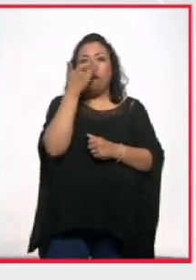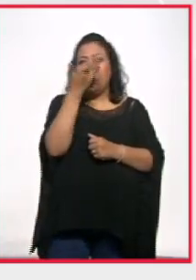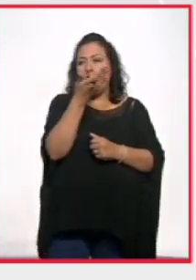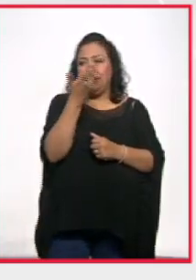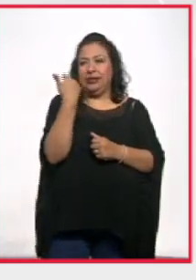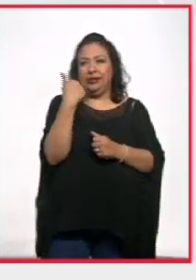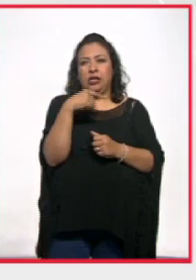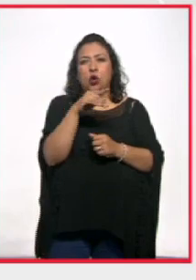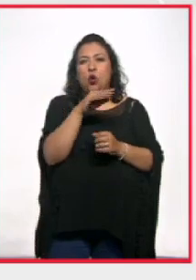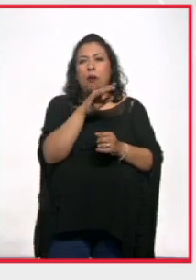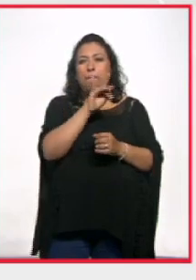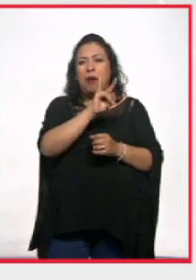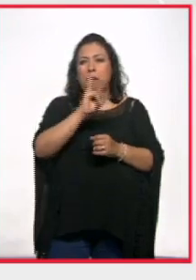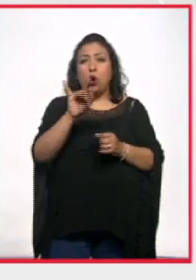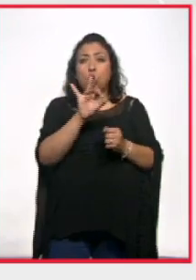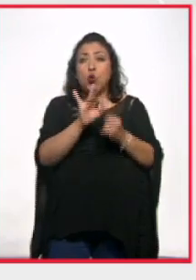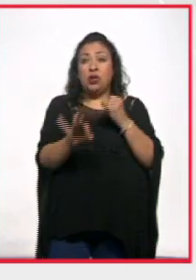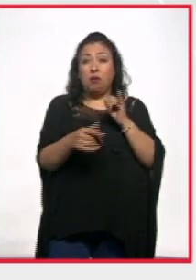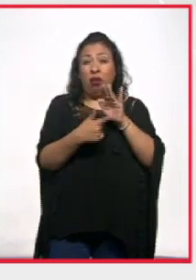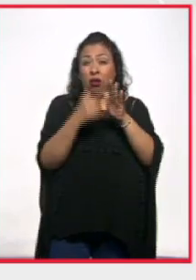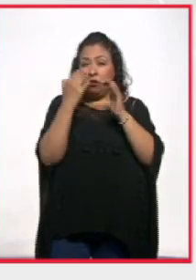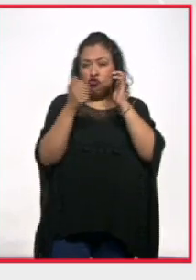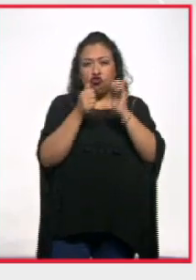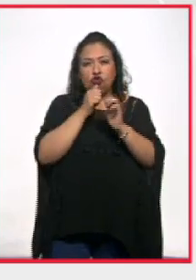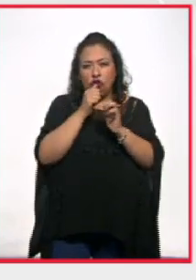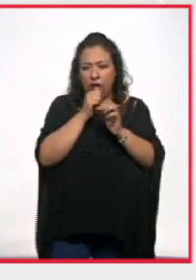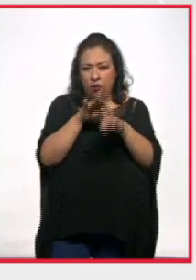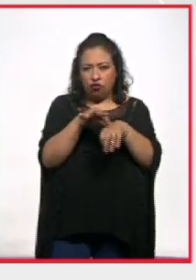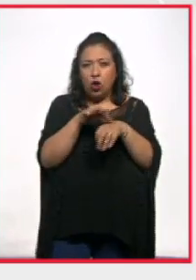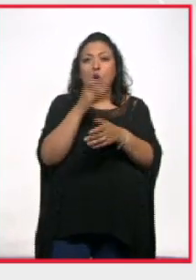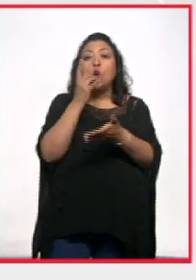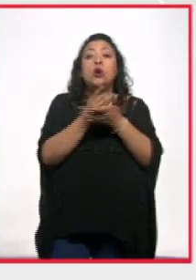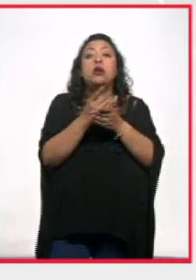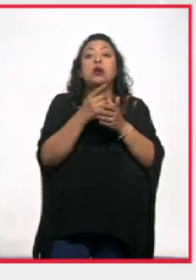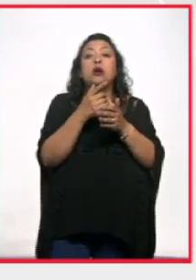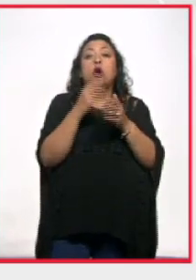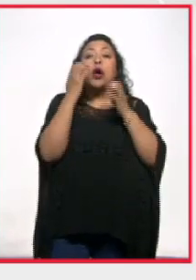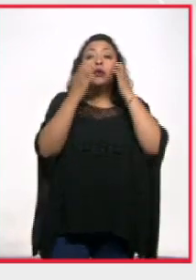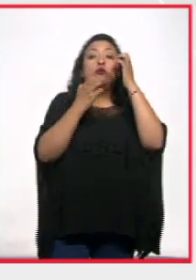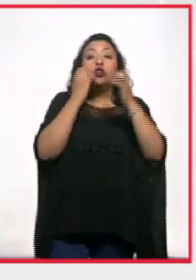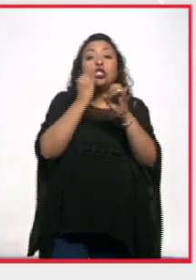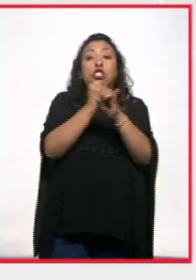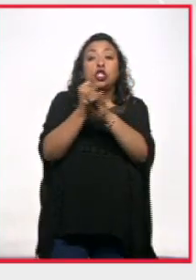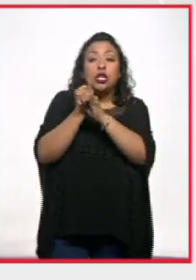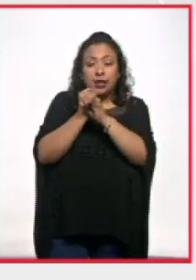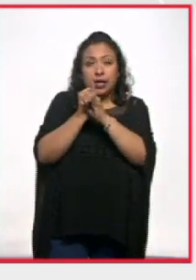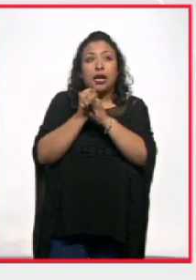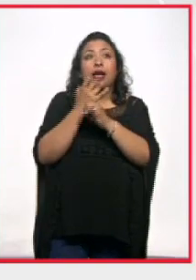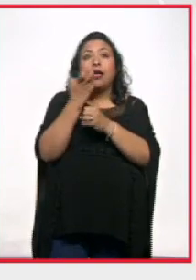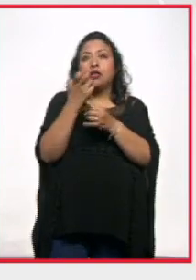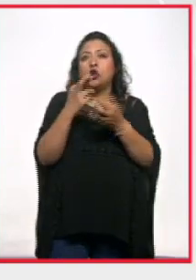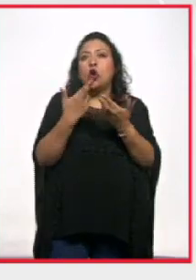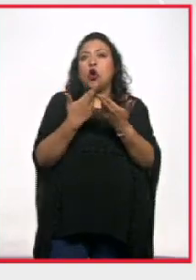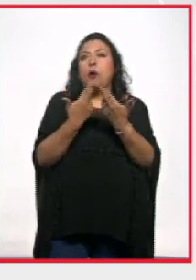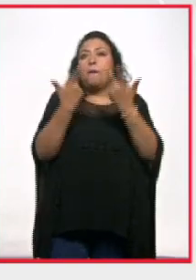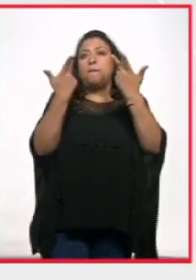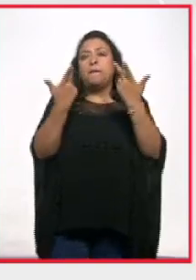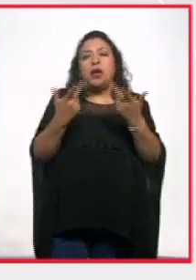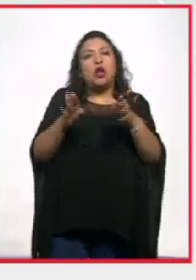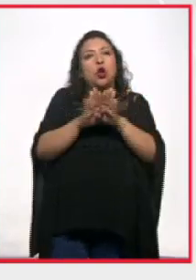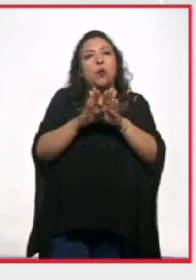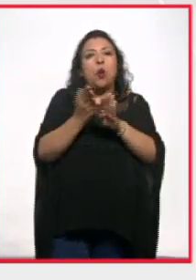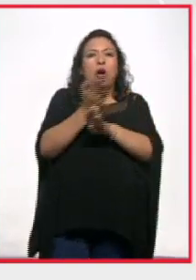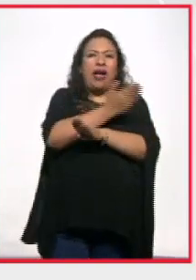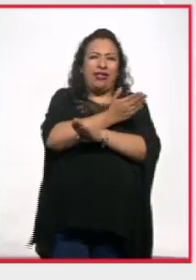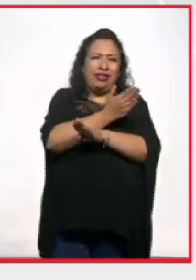última que no había exhibido en vivo, solo en redes sociales. Y es eso, ¿no? El romper con todo